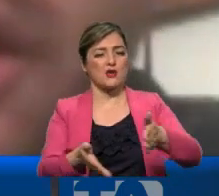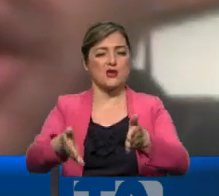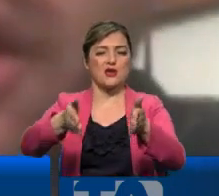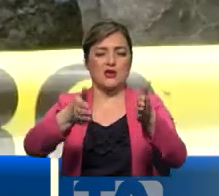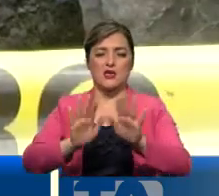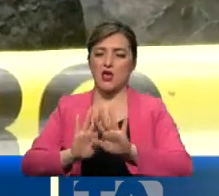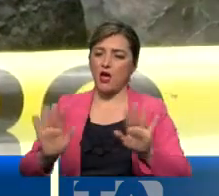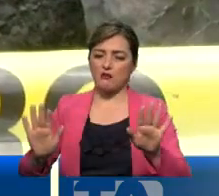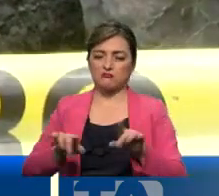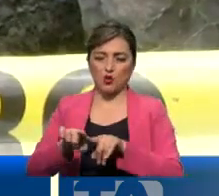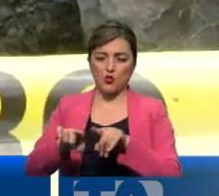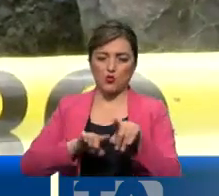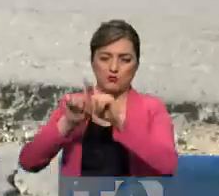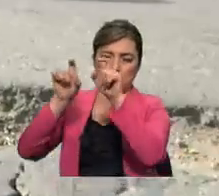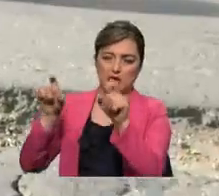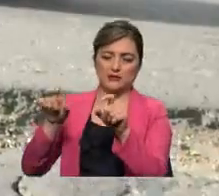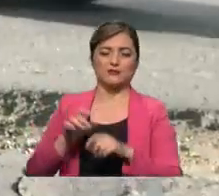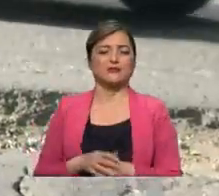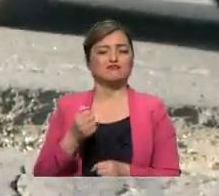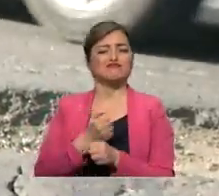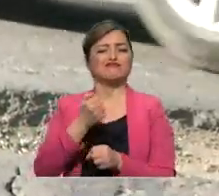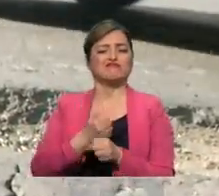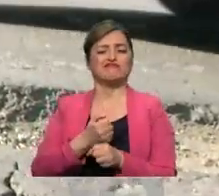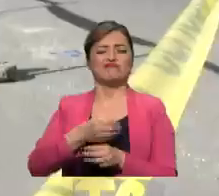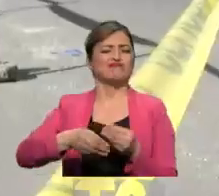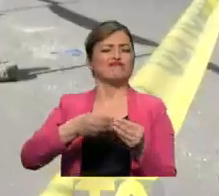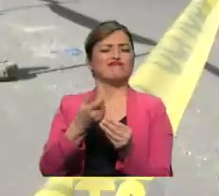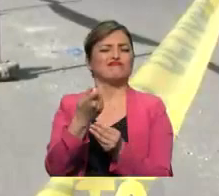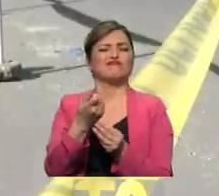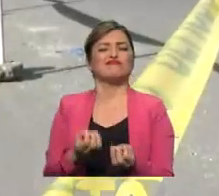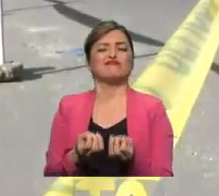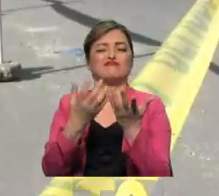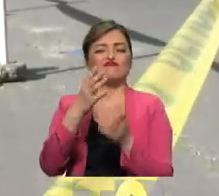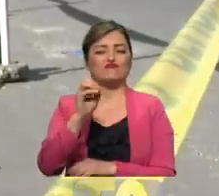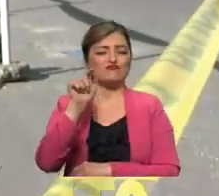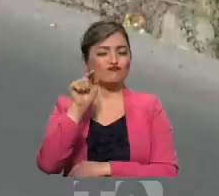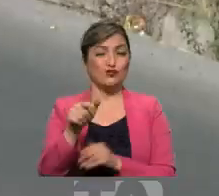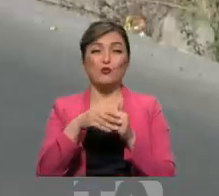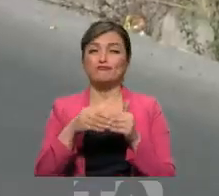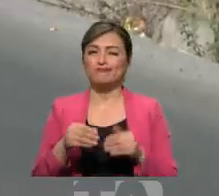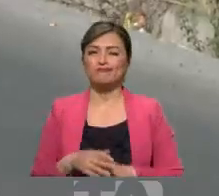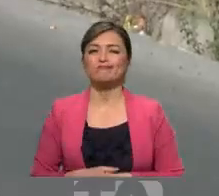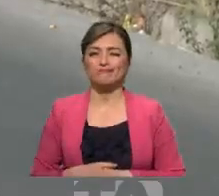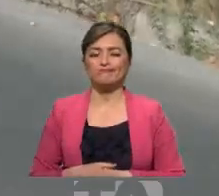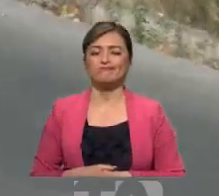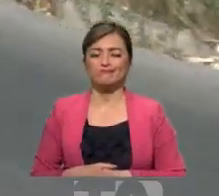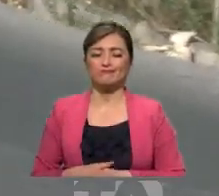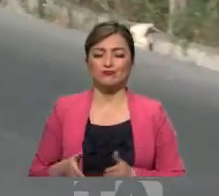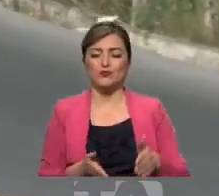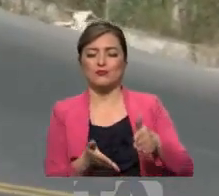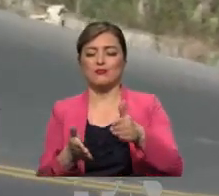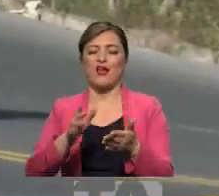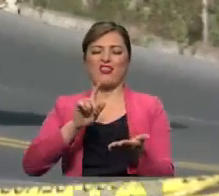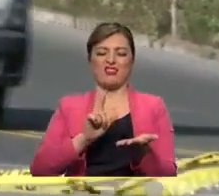85 estos trabajos costarán alrededor de 500 mil dólares pues los daños se presentan en tres puntos de esta